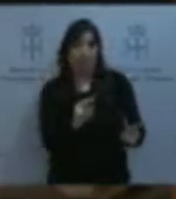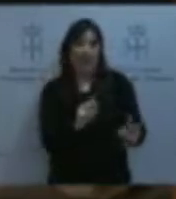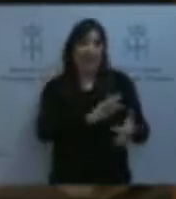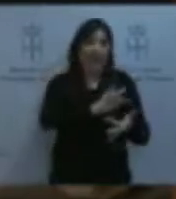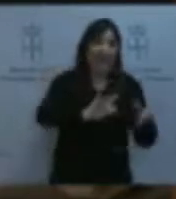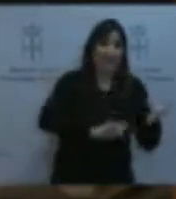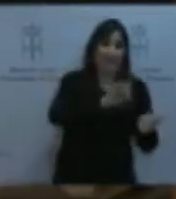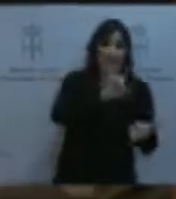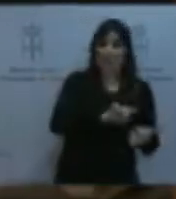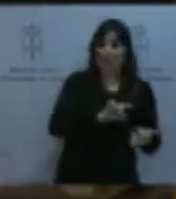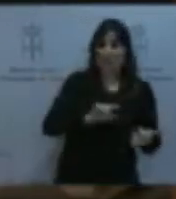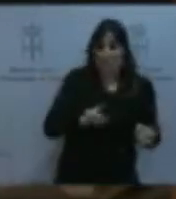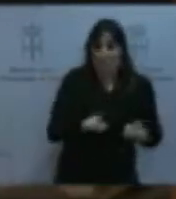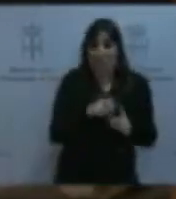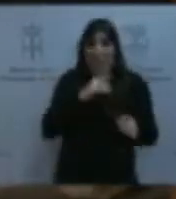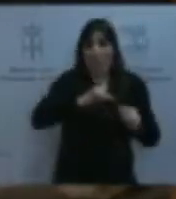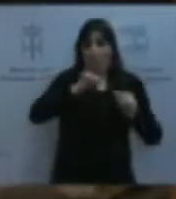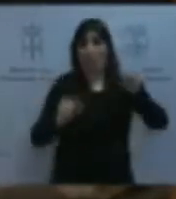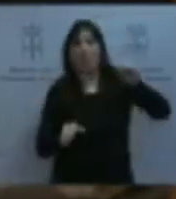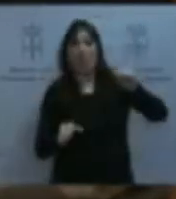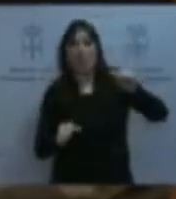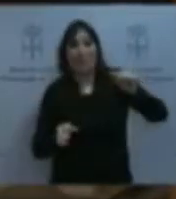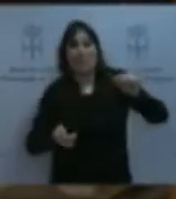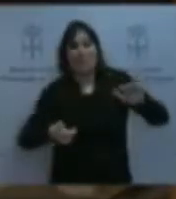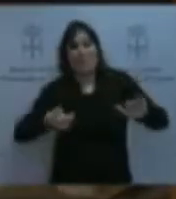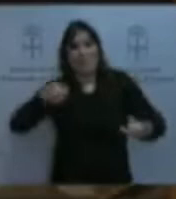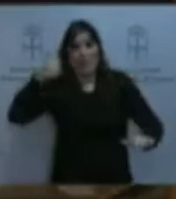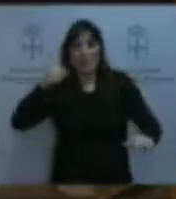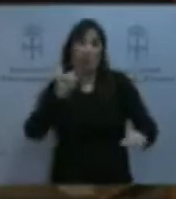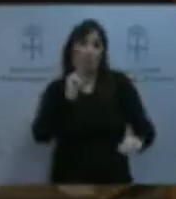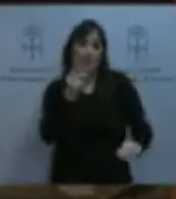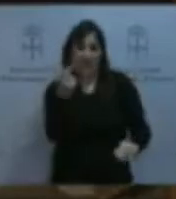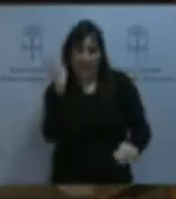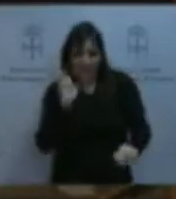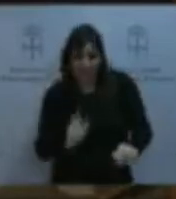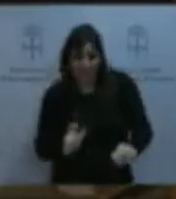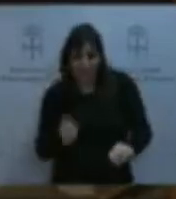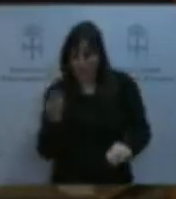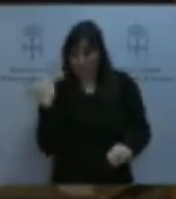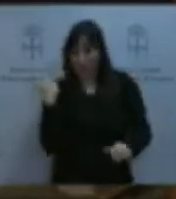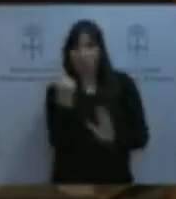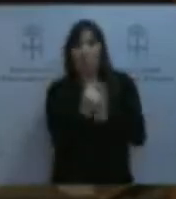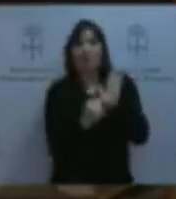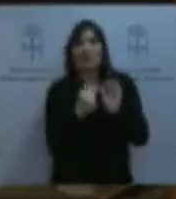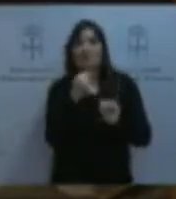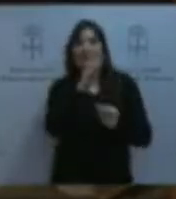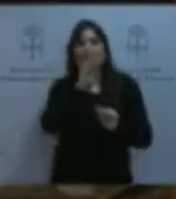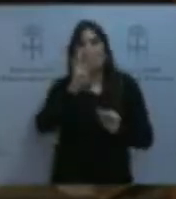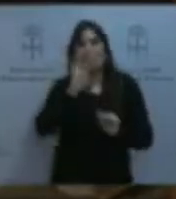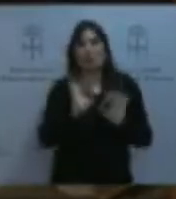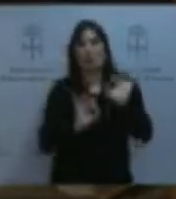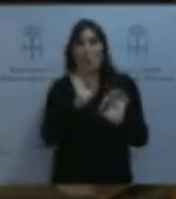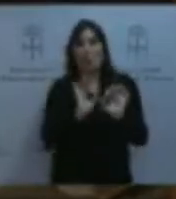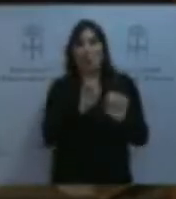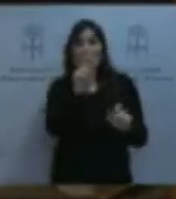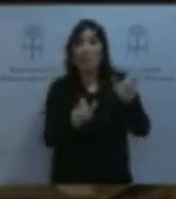términos de renta, los datos que se arrojaban recientemente de que habían aumentado en un 34% las personas que declaraban